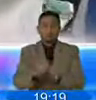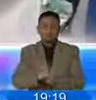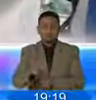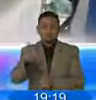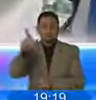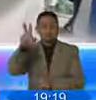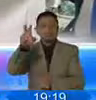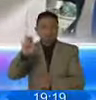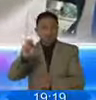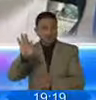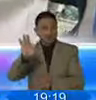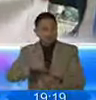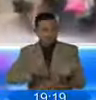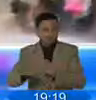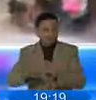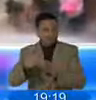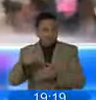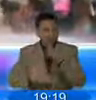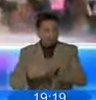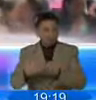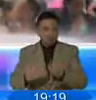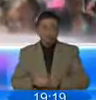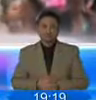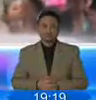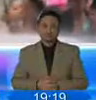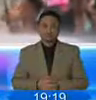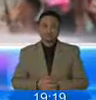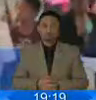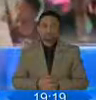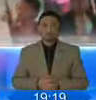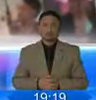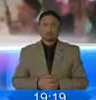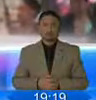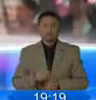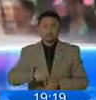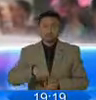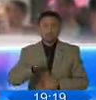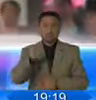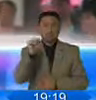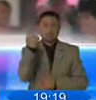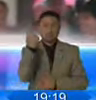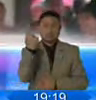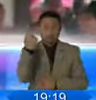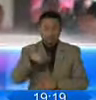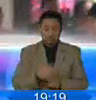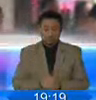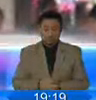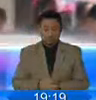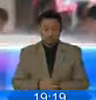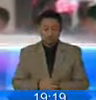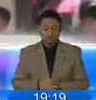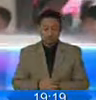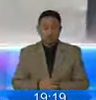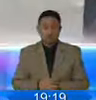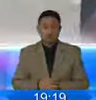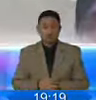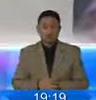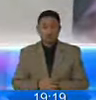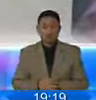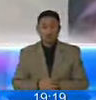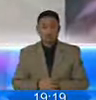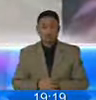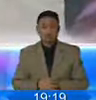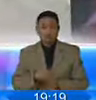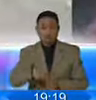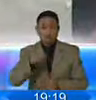se esclarezca y se juzgue. Este sería el primer caso de femicidio en la provincia, dado caso que así se sentencia, sería el primer caso. No es la